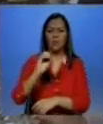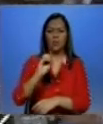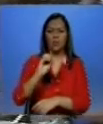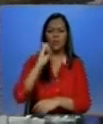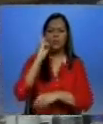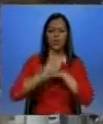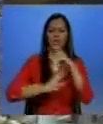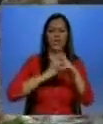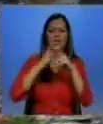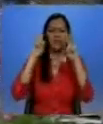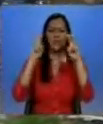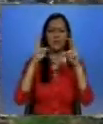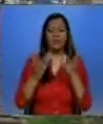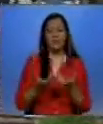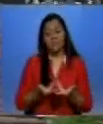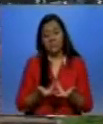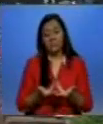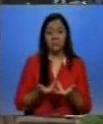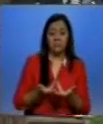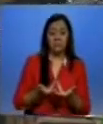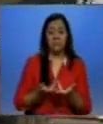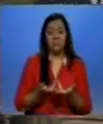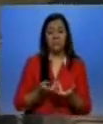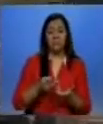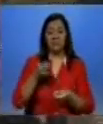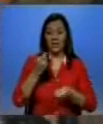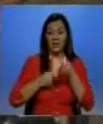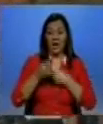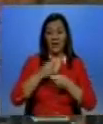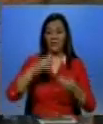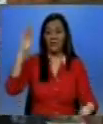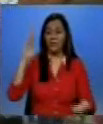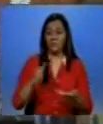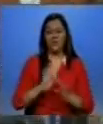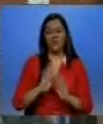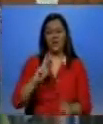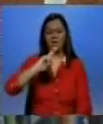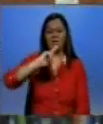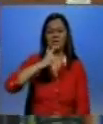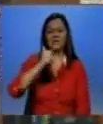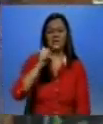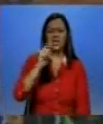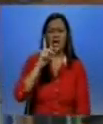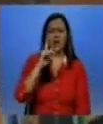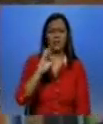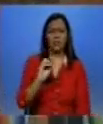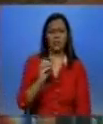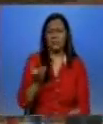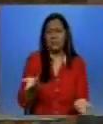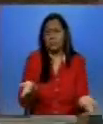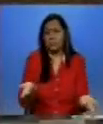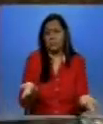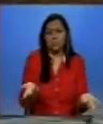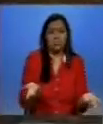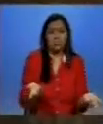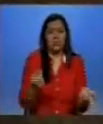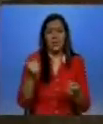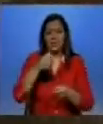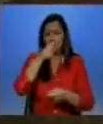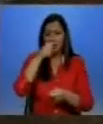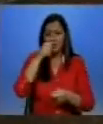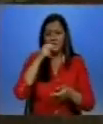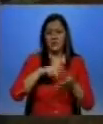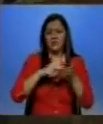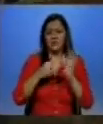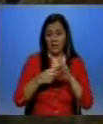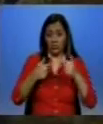Sobre la pregunta de si eso cambia el narcotráfico, yo creo que en absoluto. Lo dijo el mismo Chapo, o sea, con mi desaparición el narcotráfico seguirá